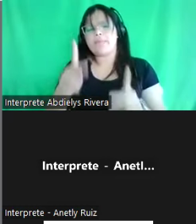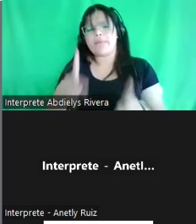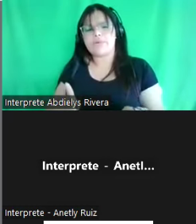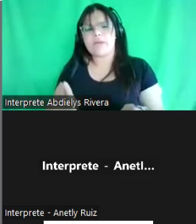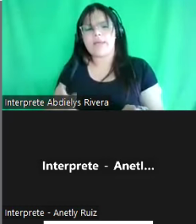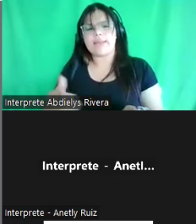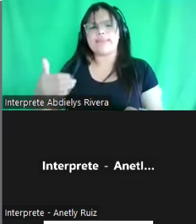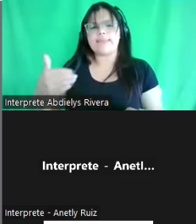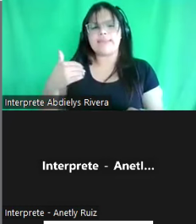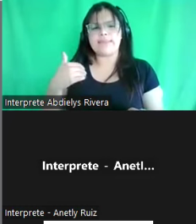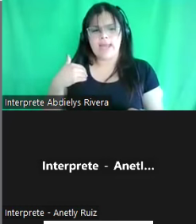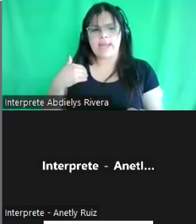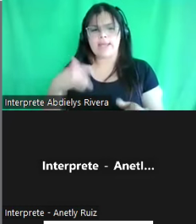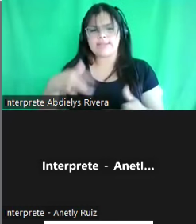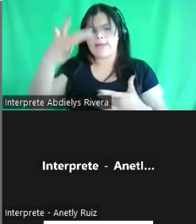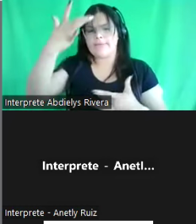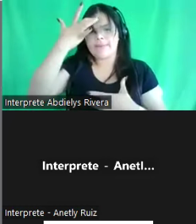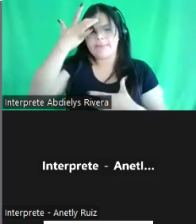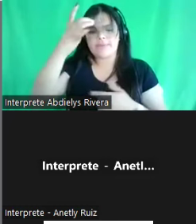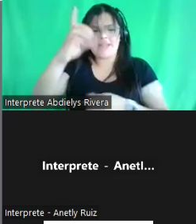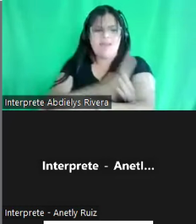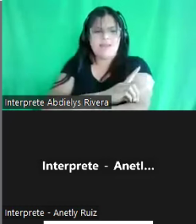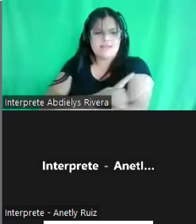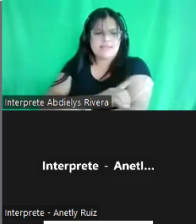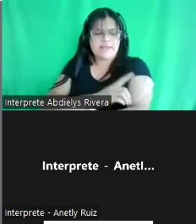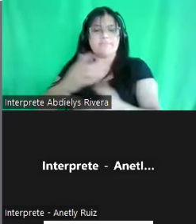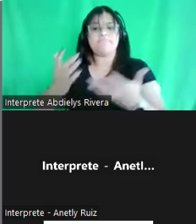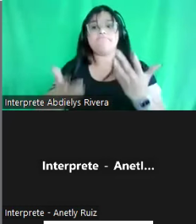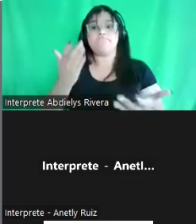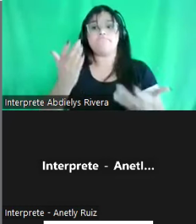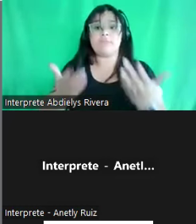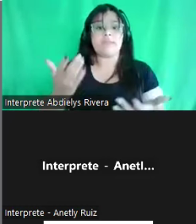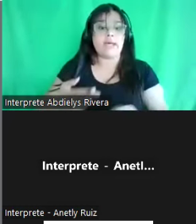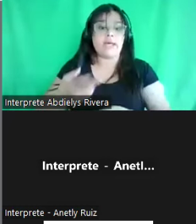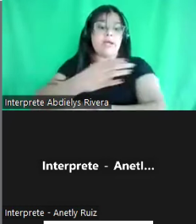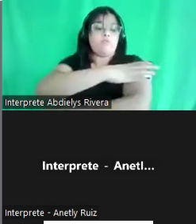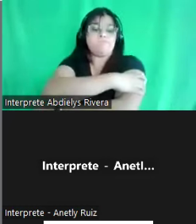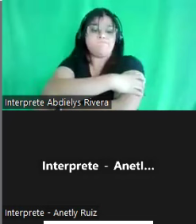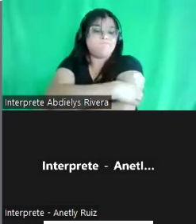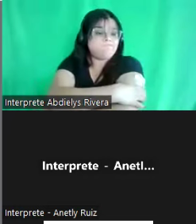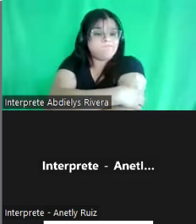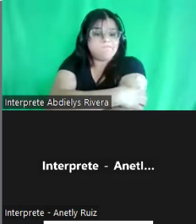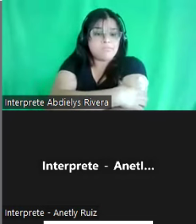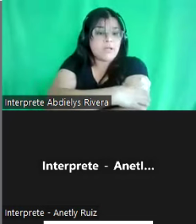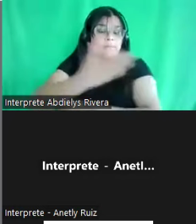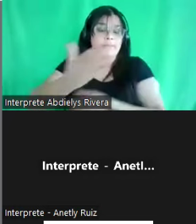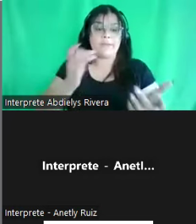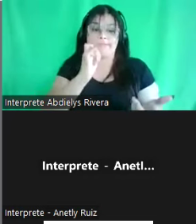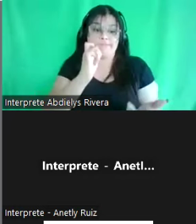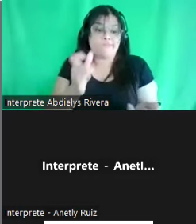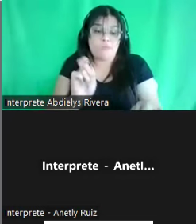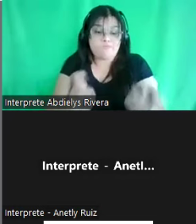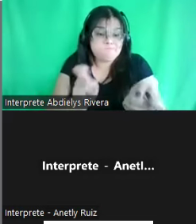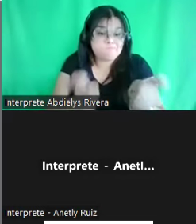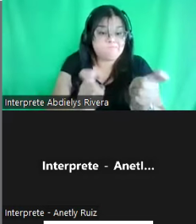termina teniendo esta condición que necesita diálisis, pues tiene hipertensión. La hipertensión se mal manejó y la hipertensión viene a causa de la